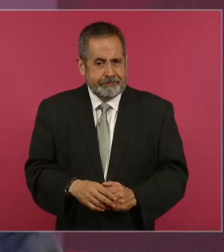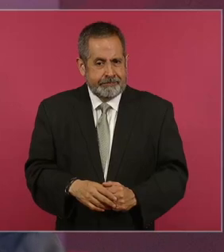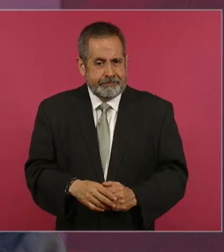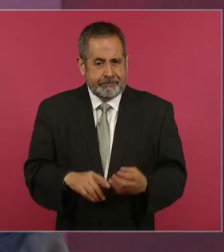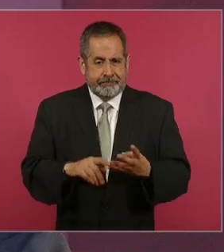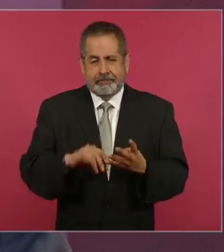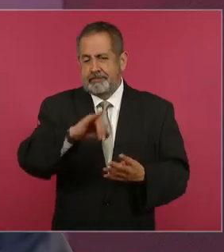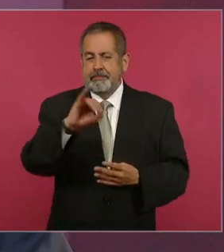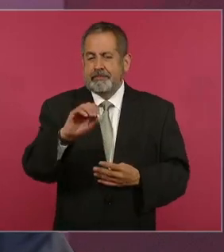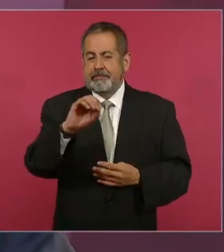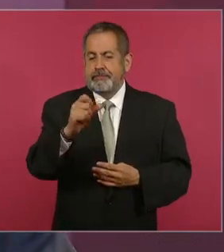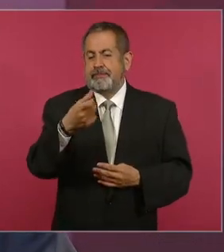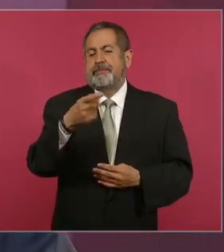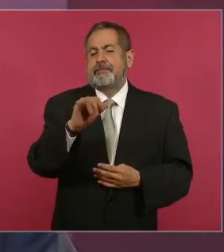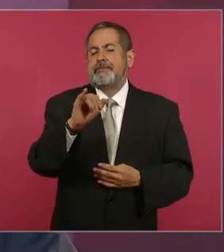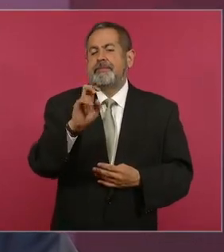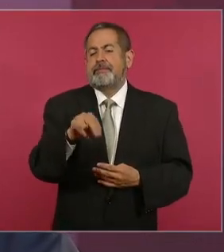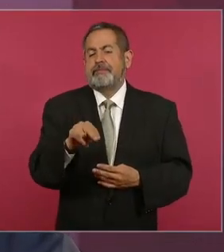Joaquín López Dóriga,